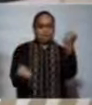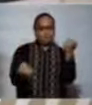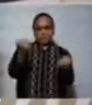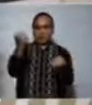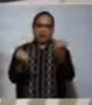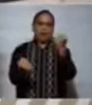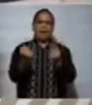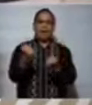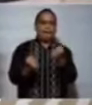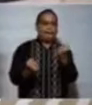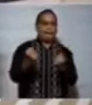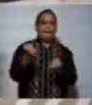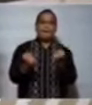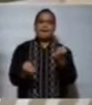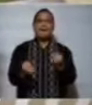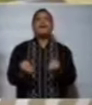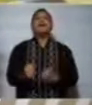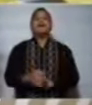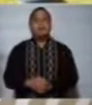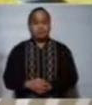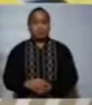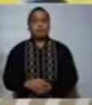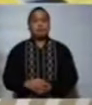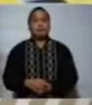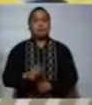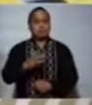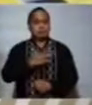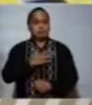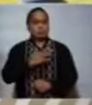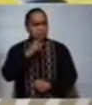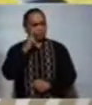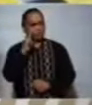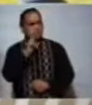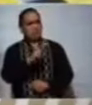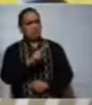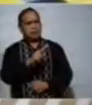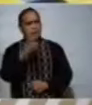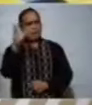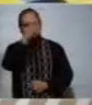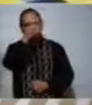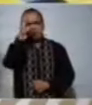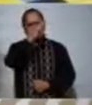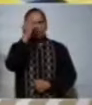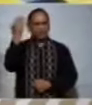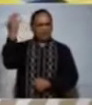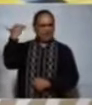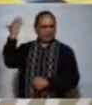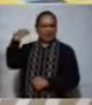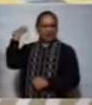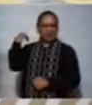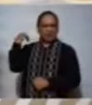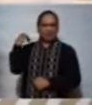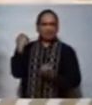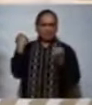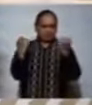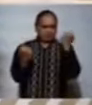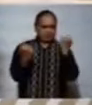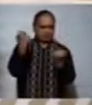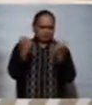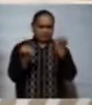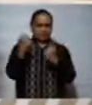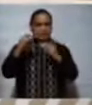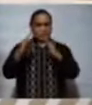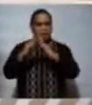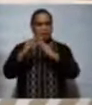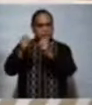el muchacho, ¿no? No tenía ningún prejuicio. Esas son fotos viejas porque ya no estaba el coche. No estaba el coche